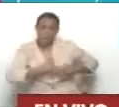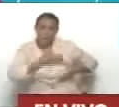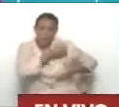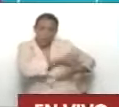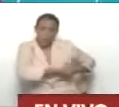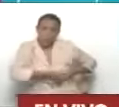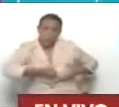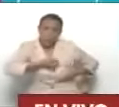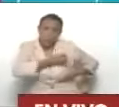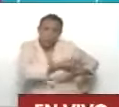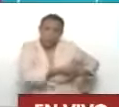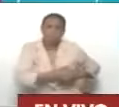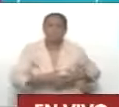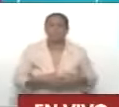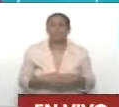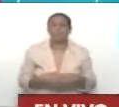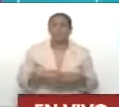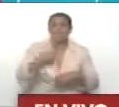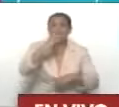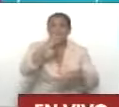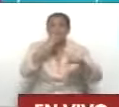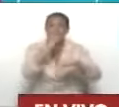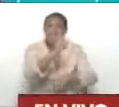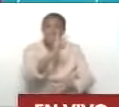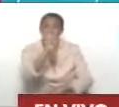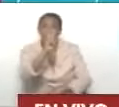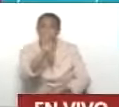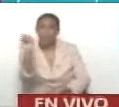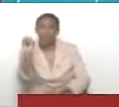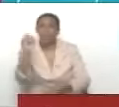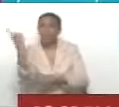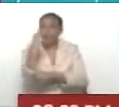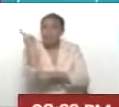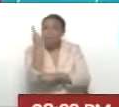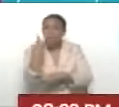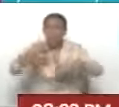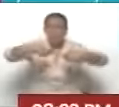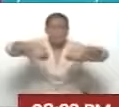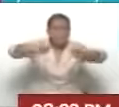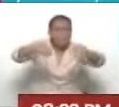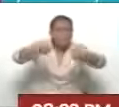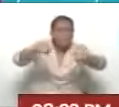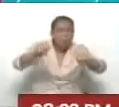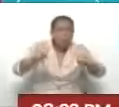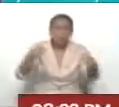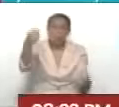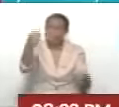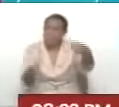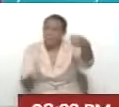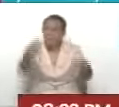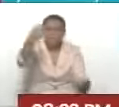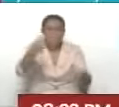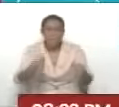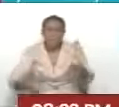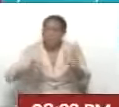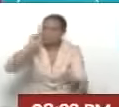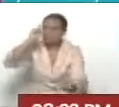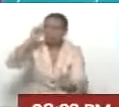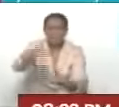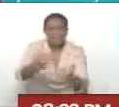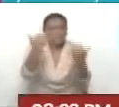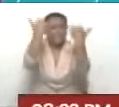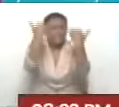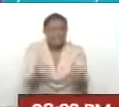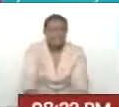digitales, 120 ambulancias, motos, vehículos para la atención